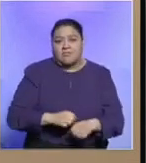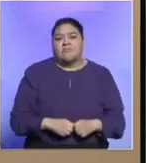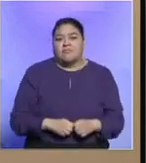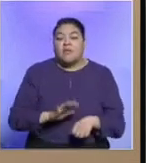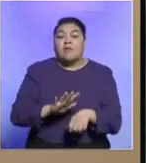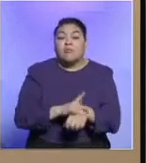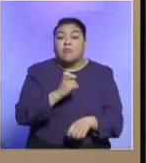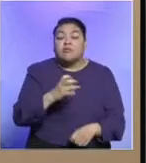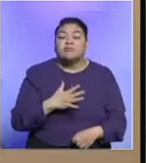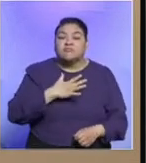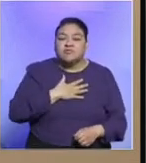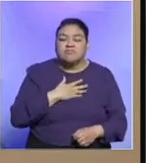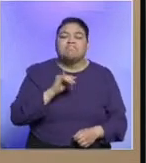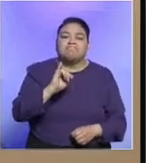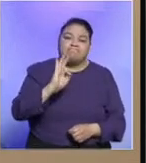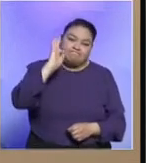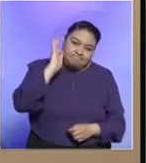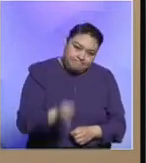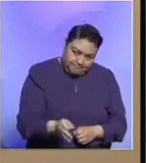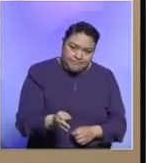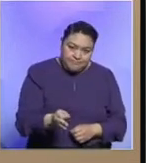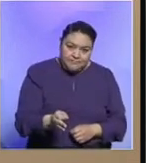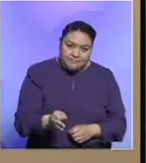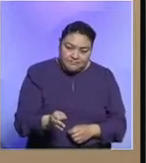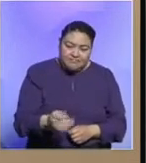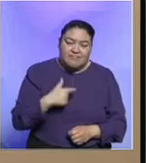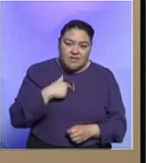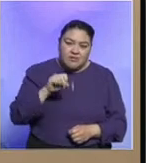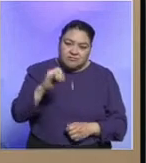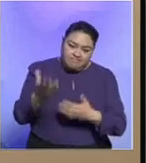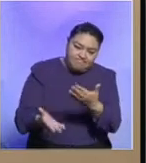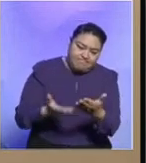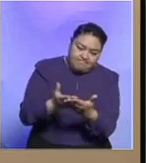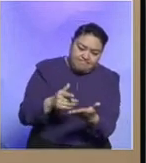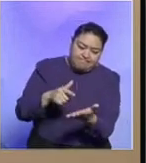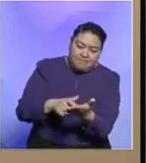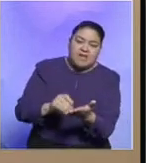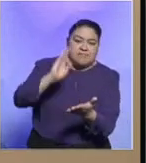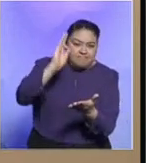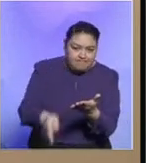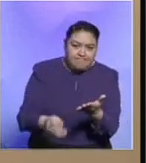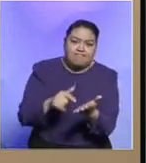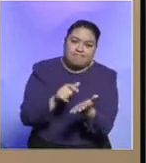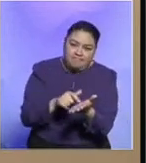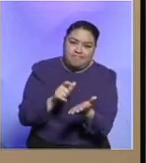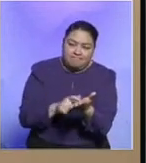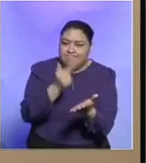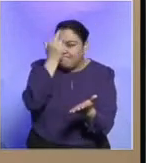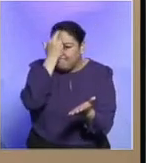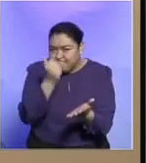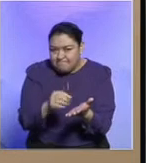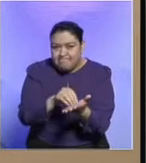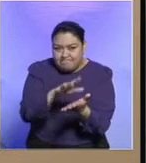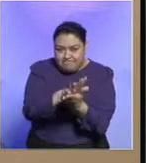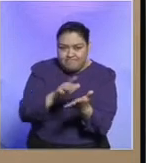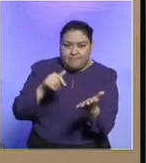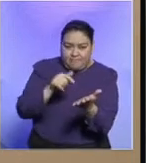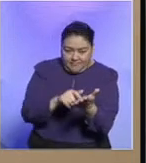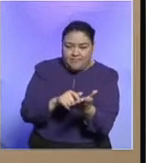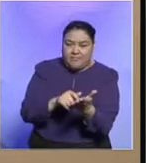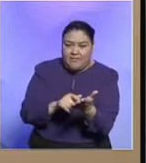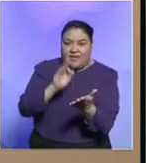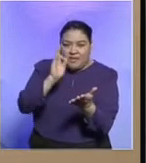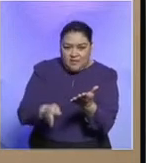ello que yo reitero que estoy a favor de esta propuesta del